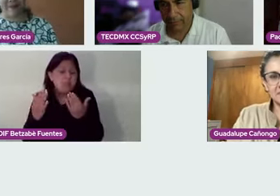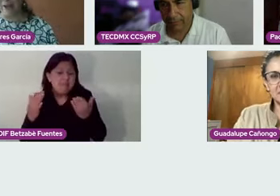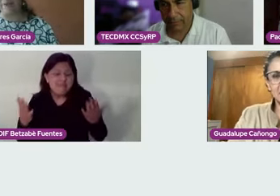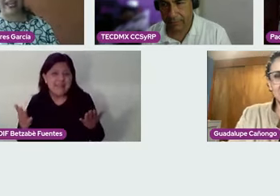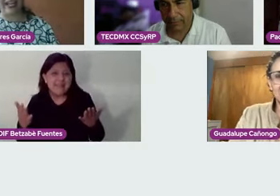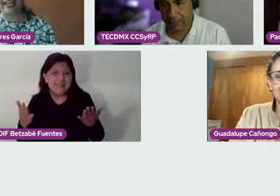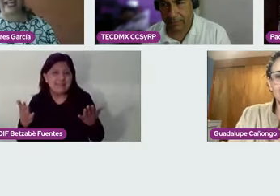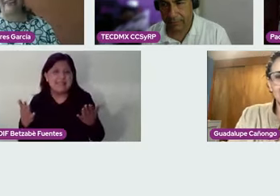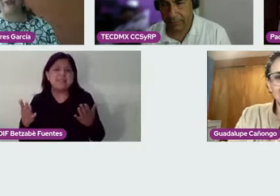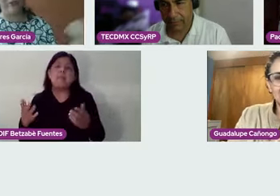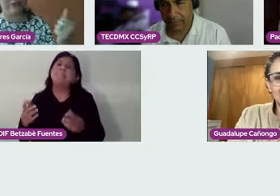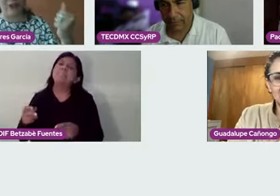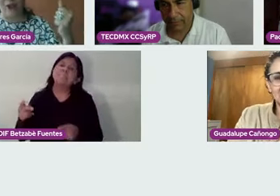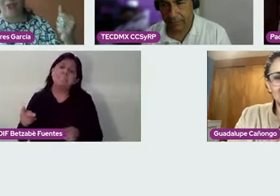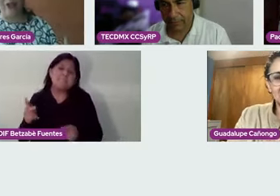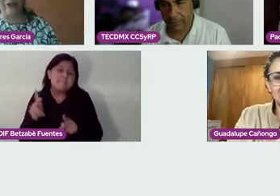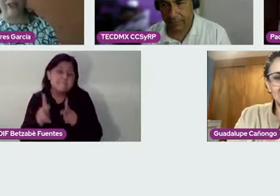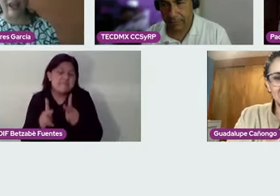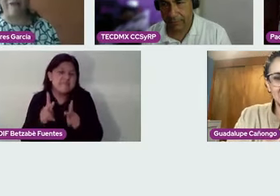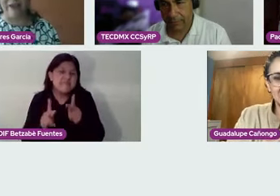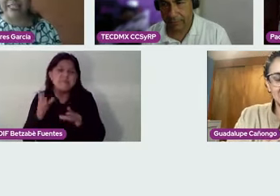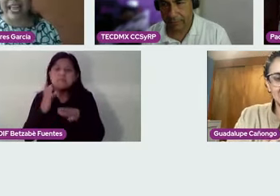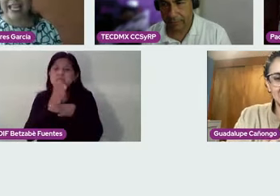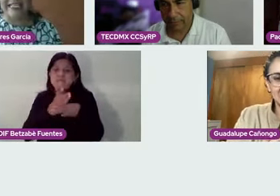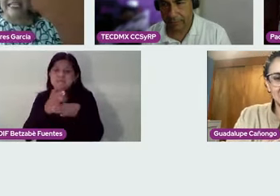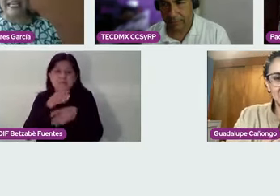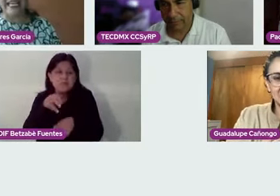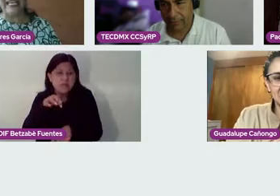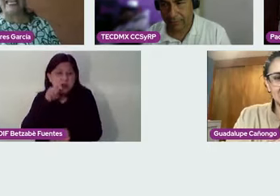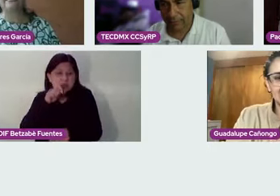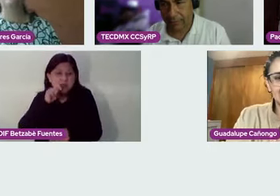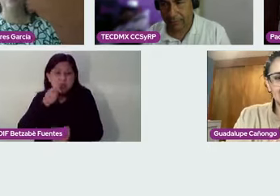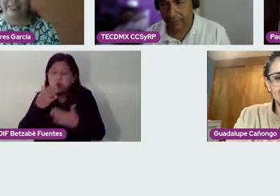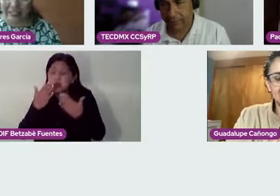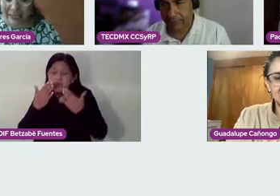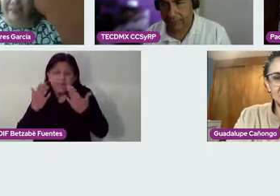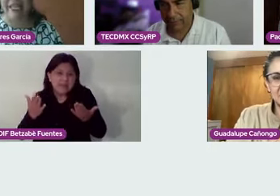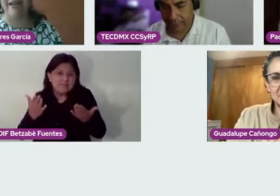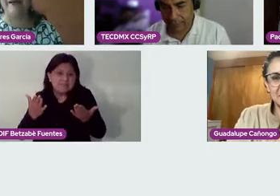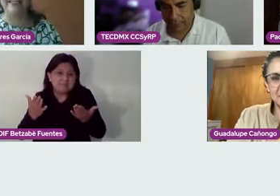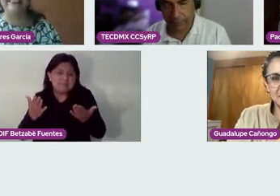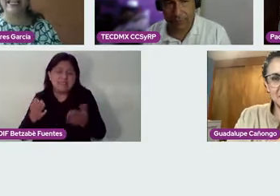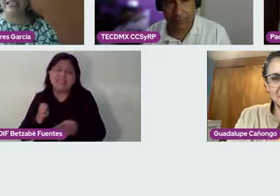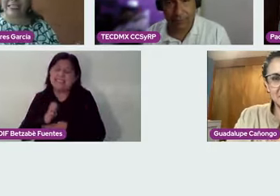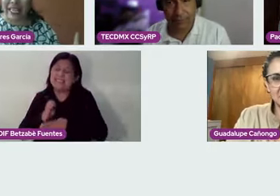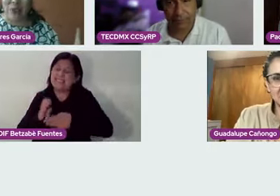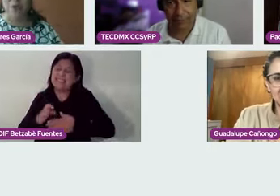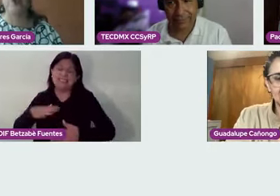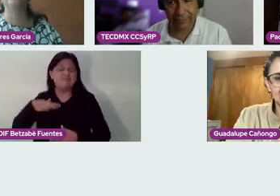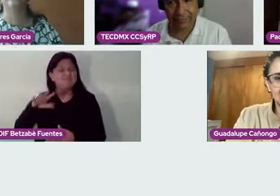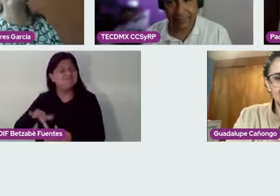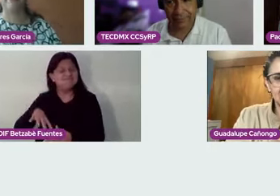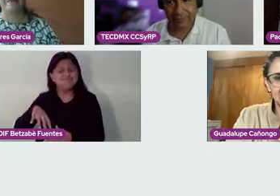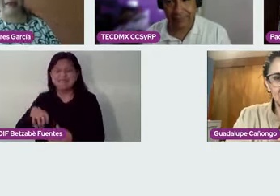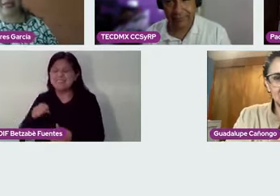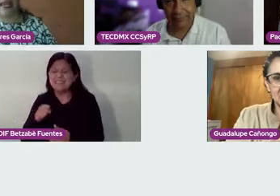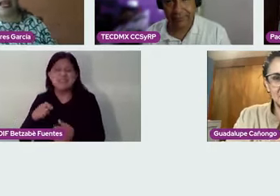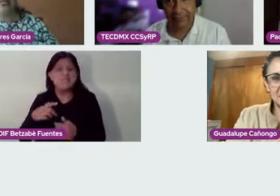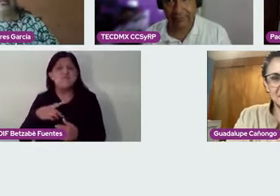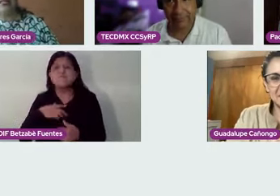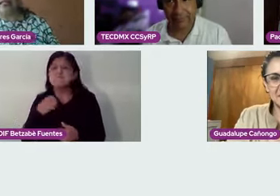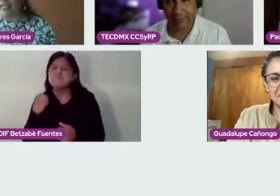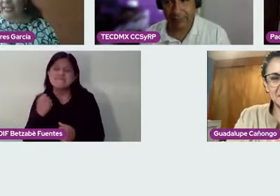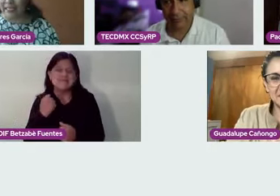mes. Y bueno, pues arrancando con todo y con toda la fuerza, como decía bien la maestra, en esta lluviosa